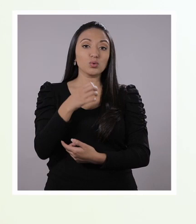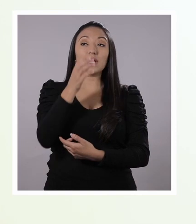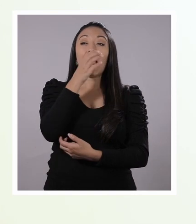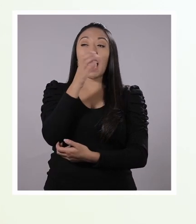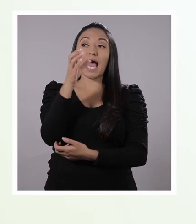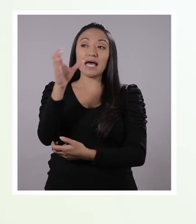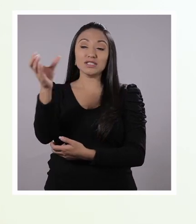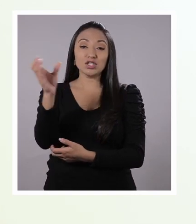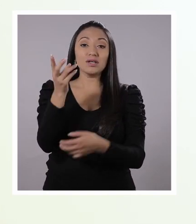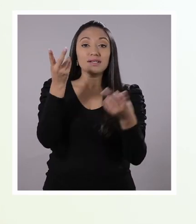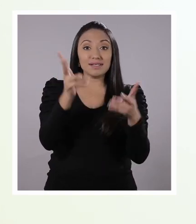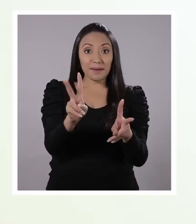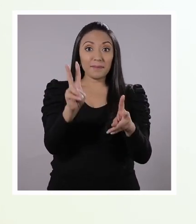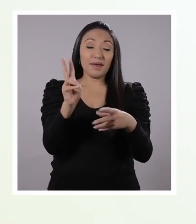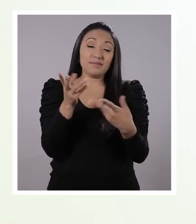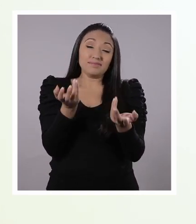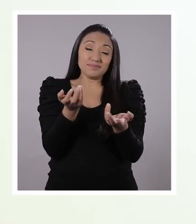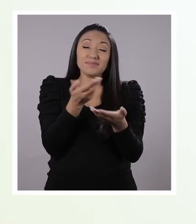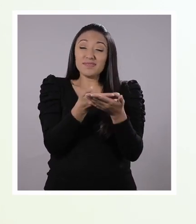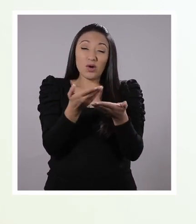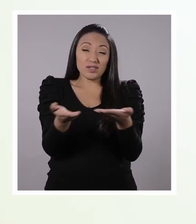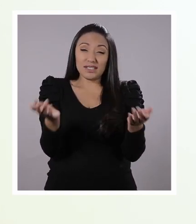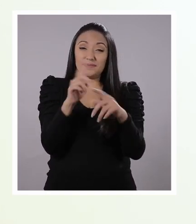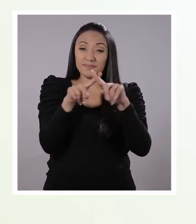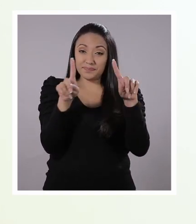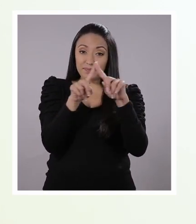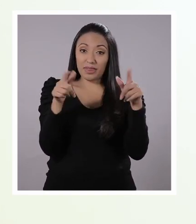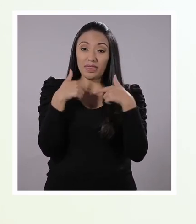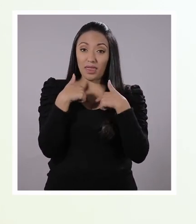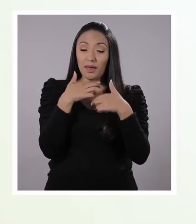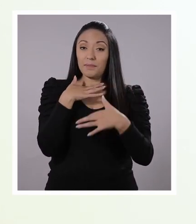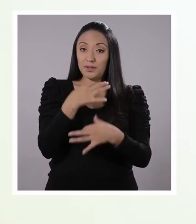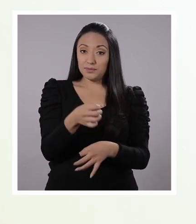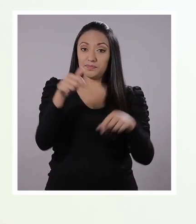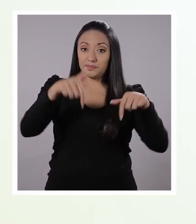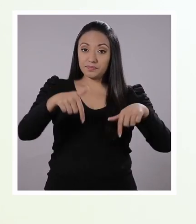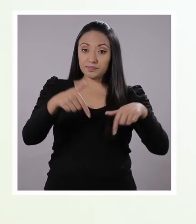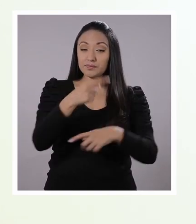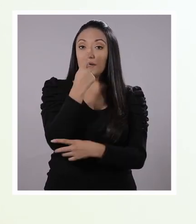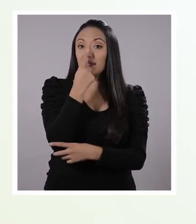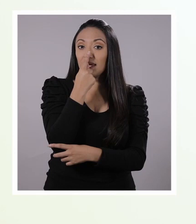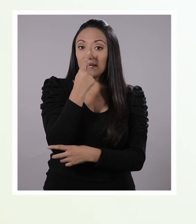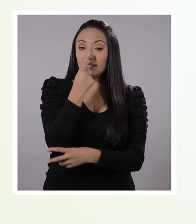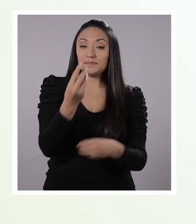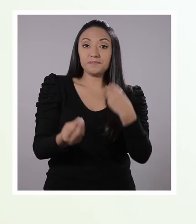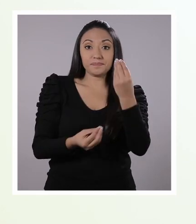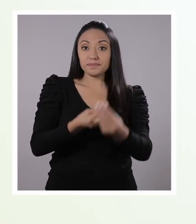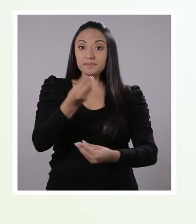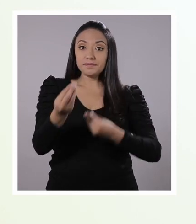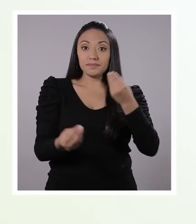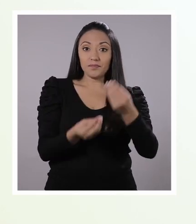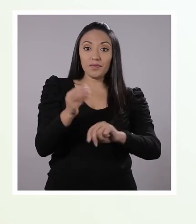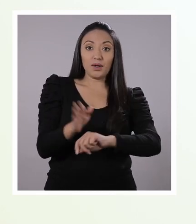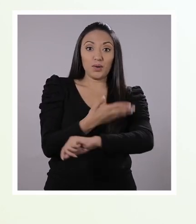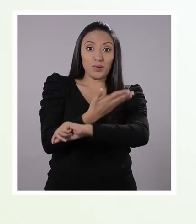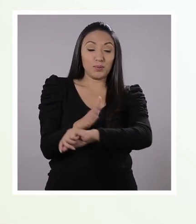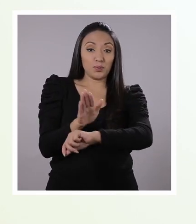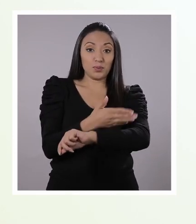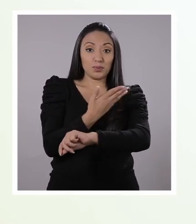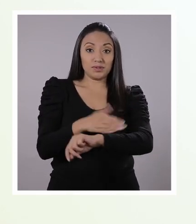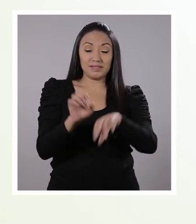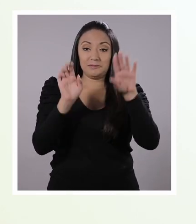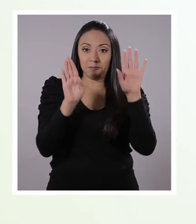encanta cantar y también me encanta tocar diferentes instrumentos. El día de hoy les hago una propuesta muy interesante que es hacer